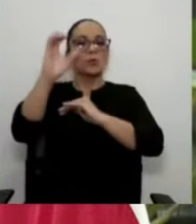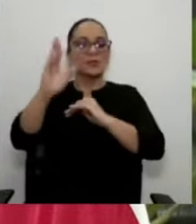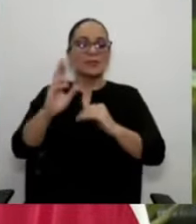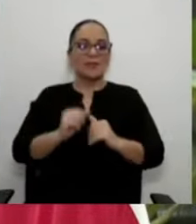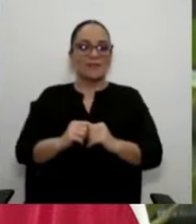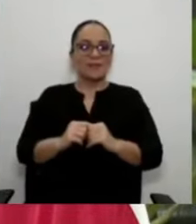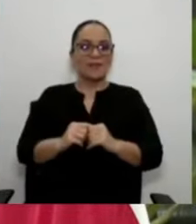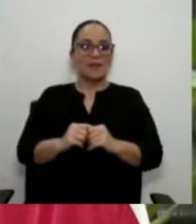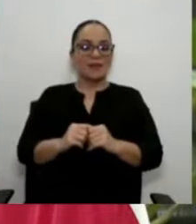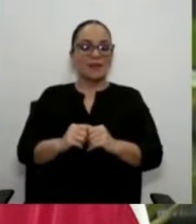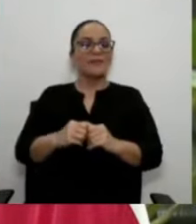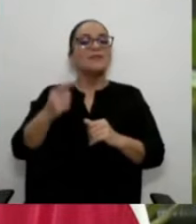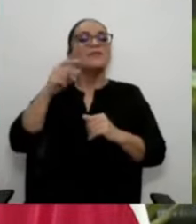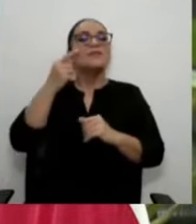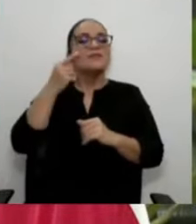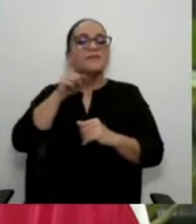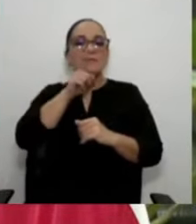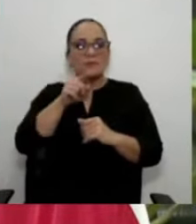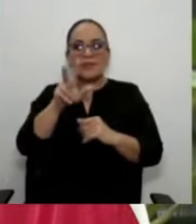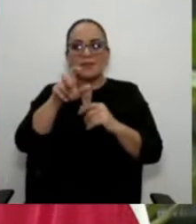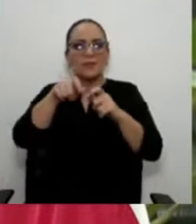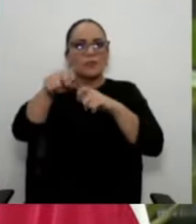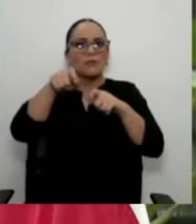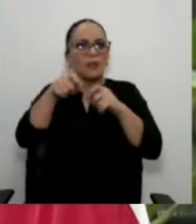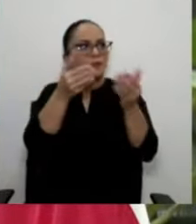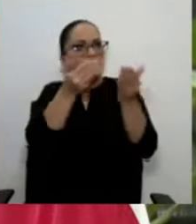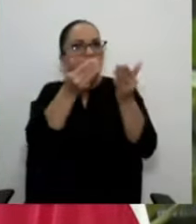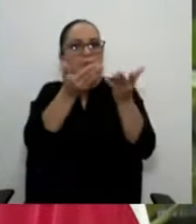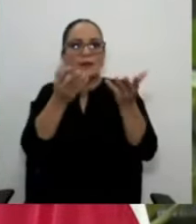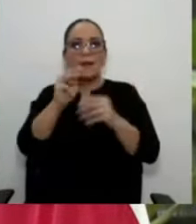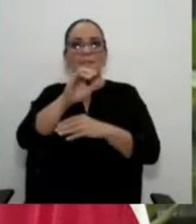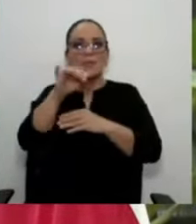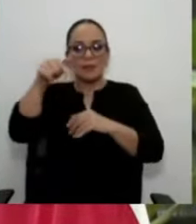Son 300 metros de diferencia.